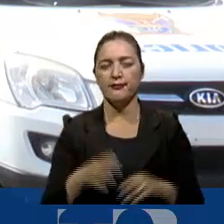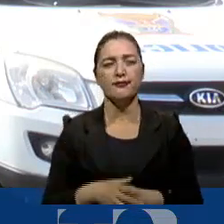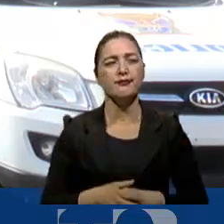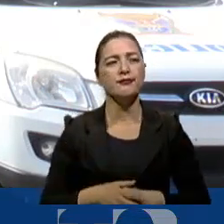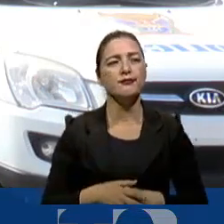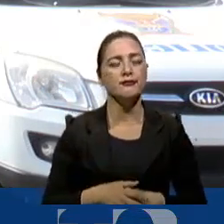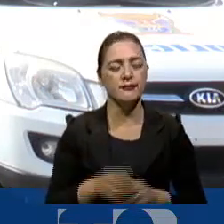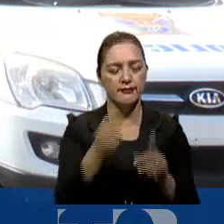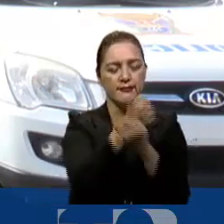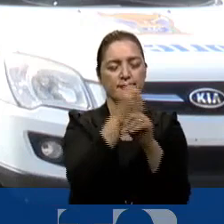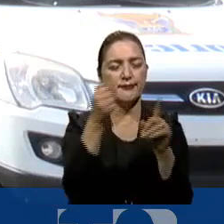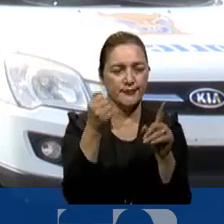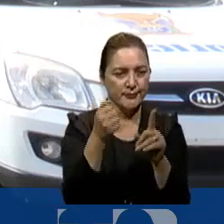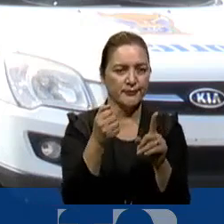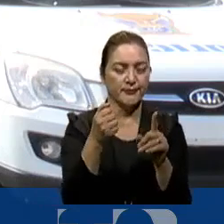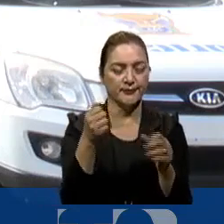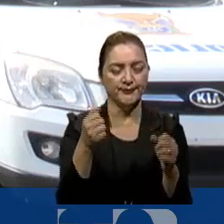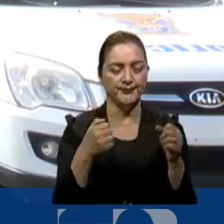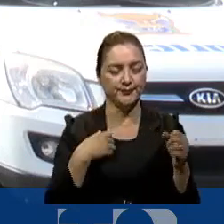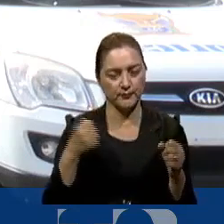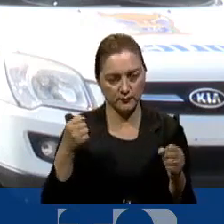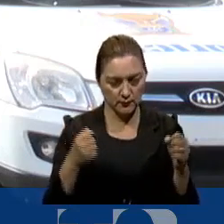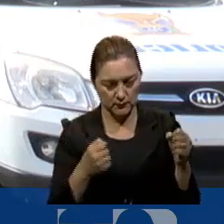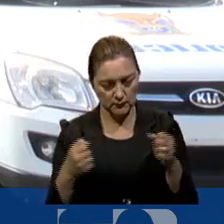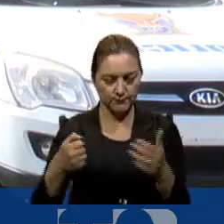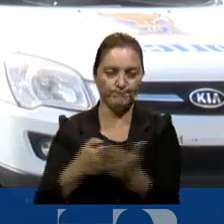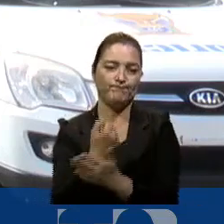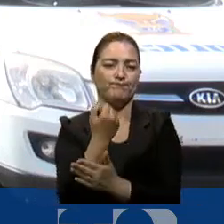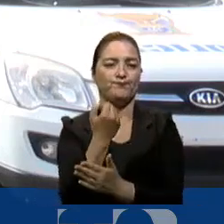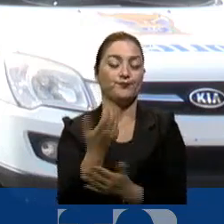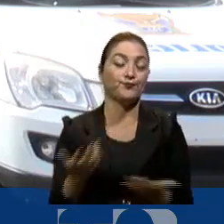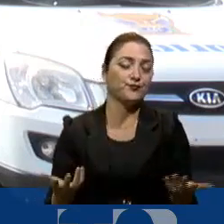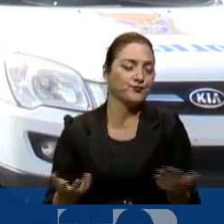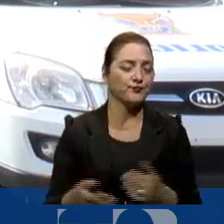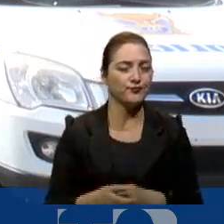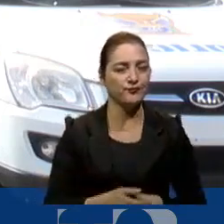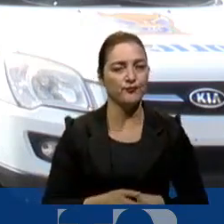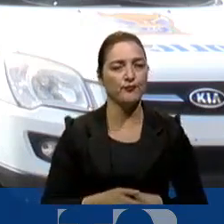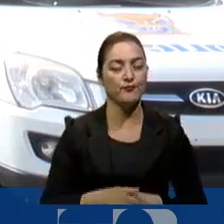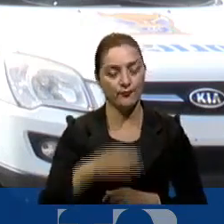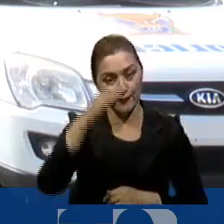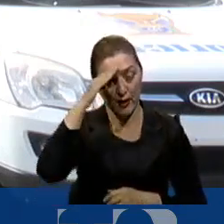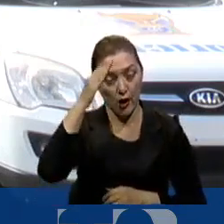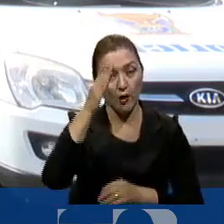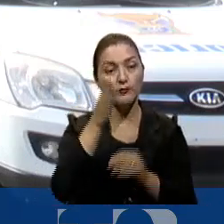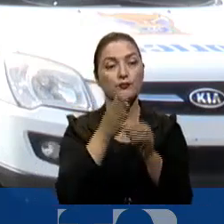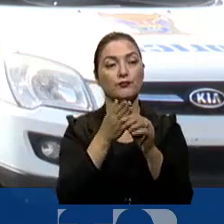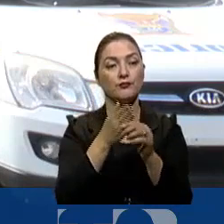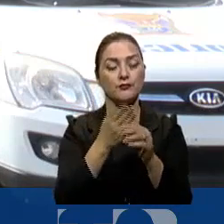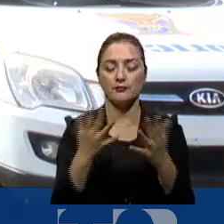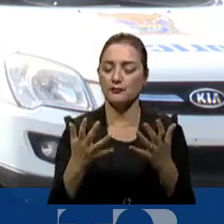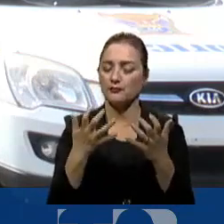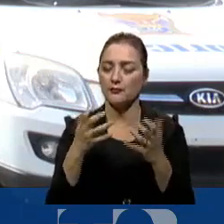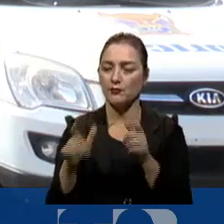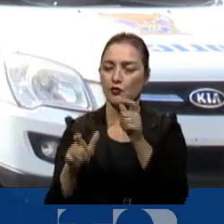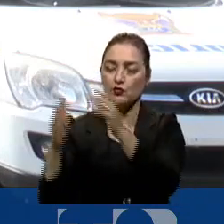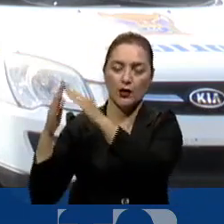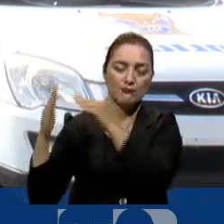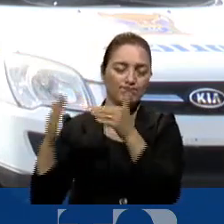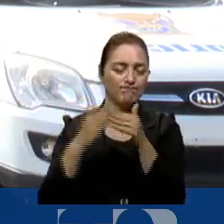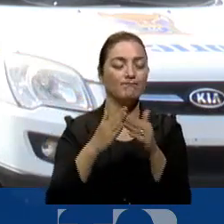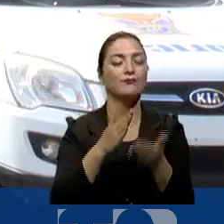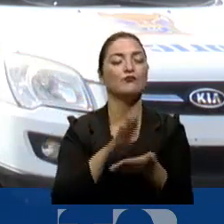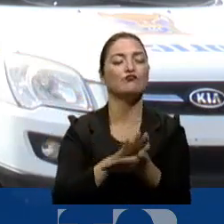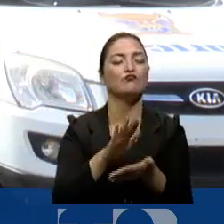solamente tenemos hechos violentos, podemos tener accidentes de tránsito, otro tipo de cosas. Entonces, nuestra intención es primero darle esa tranquilidad a los moradores del